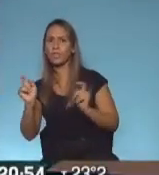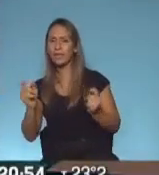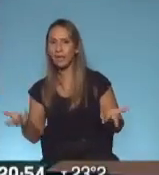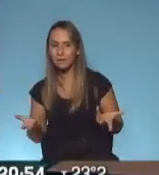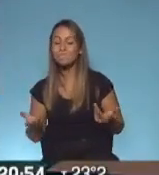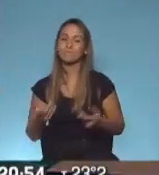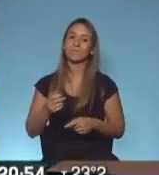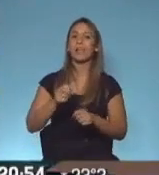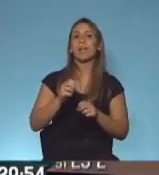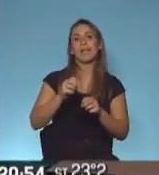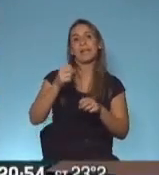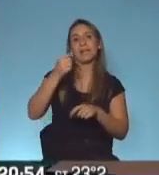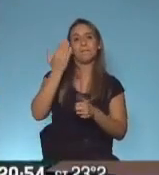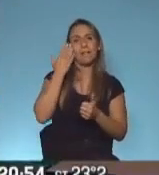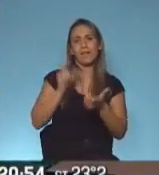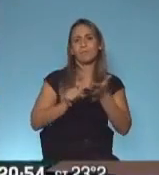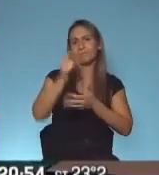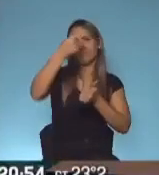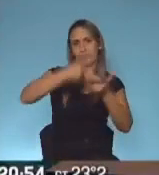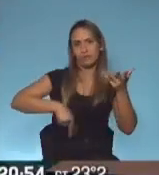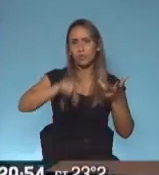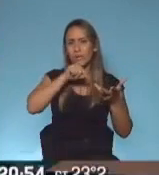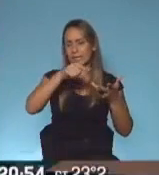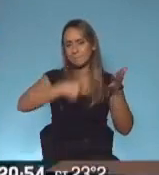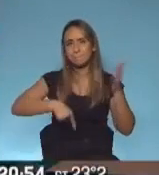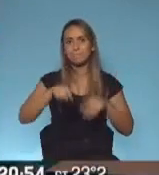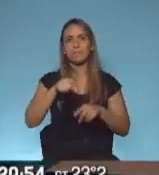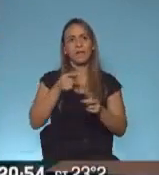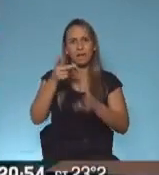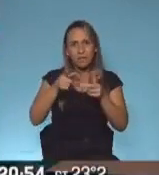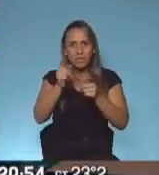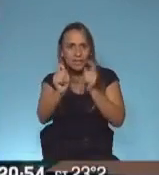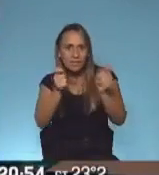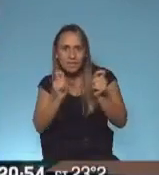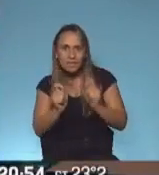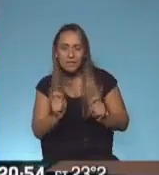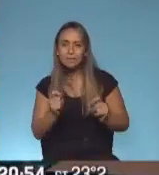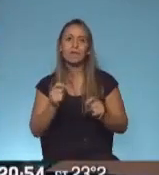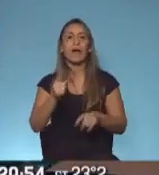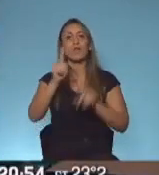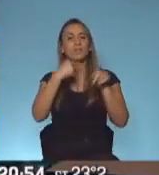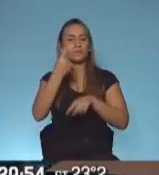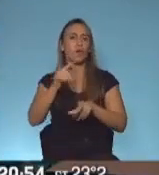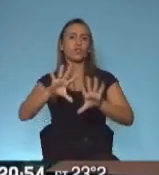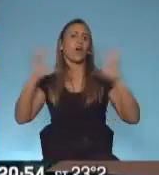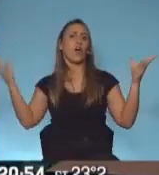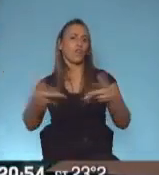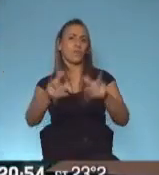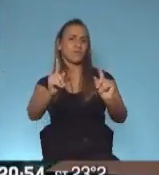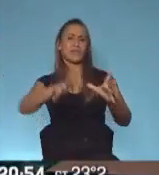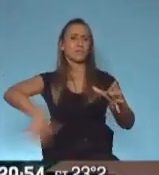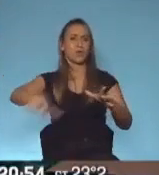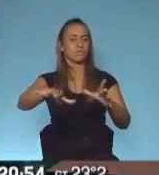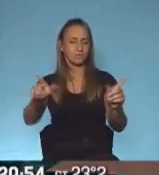las redes sociales y de distintos sectores para tratar de englobar a los empresarios como si fueran todo lo mismo. Bueno, no, Alberto Fernández